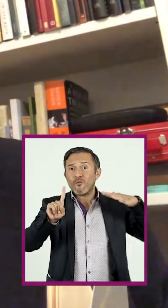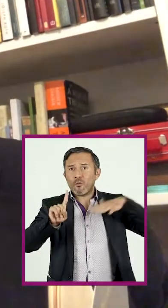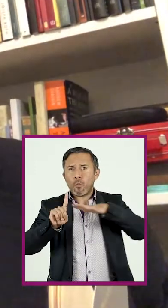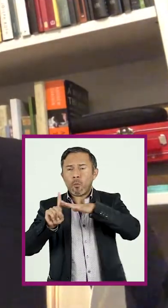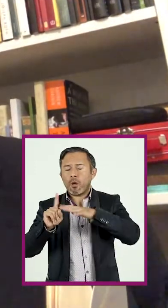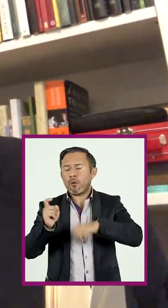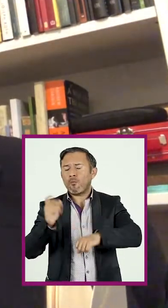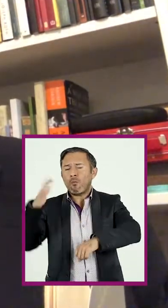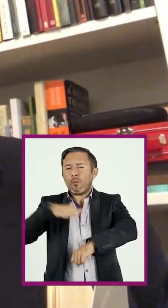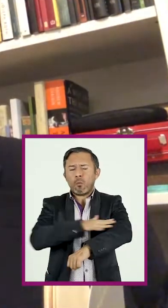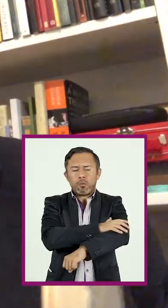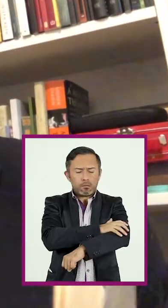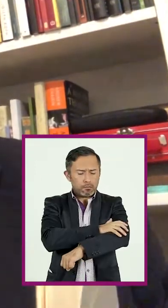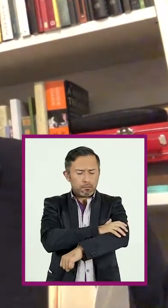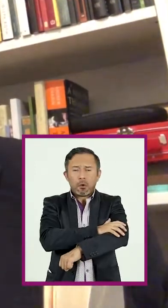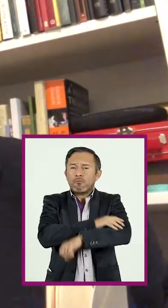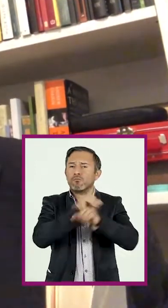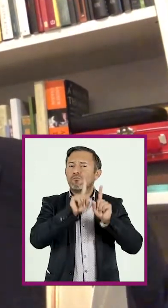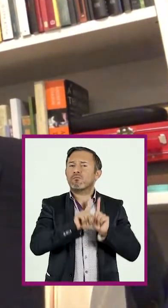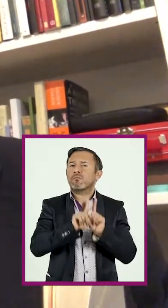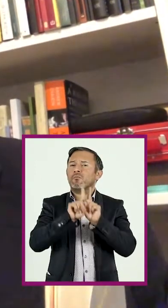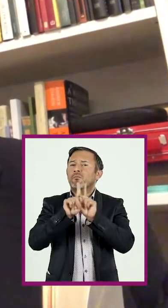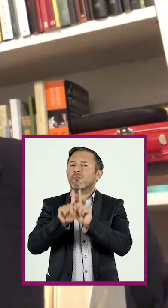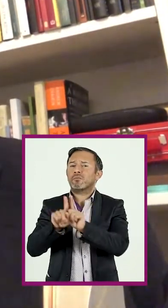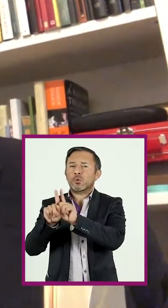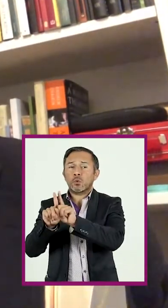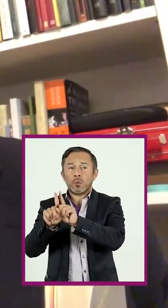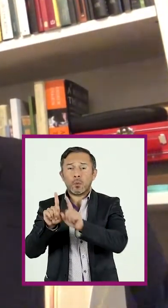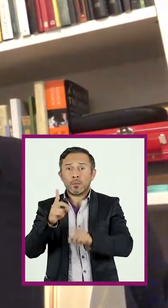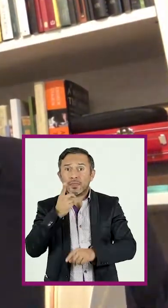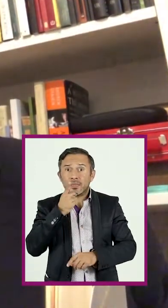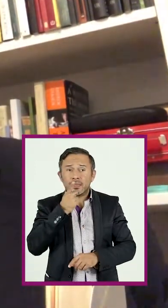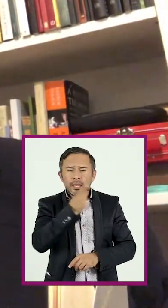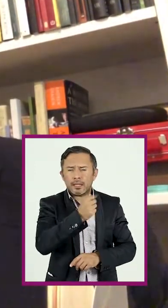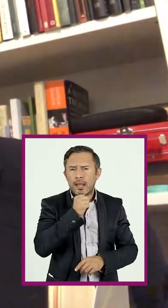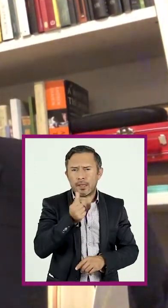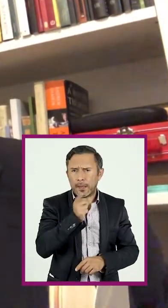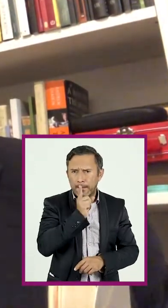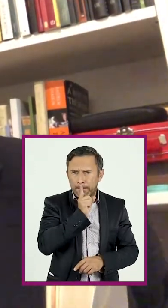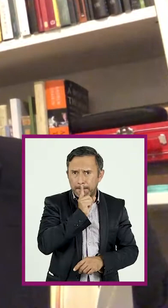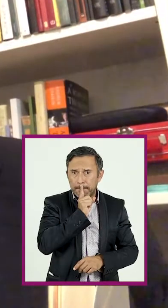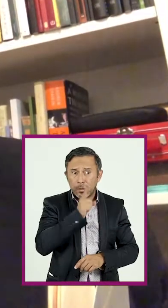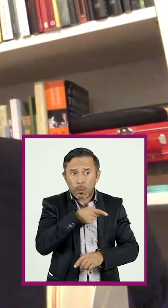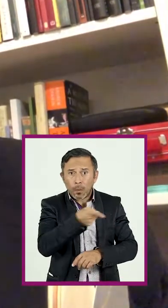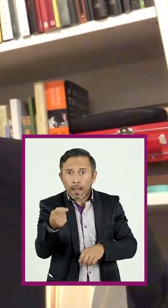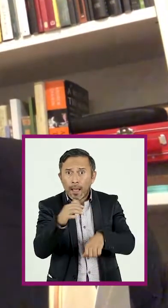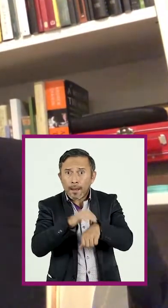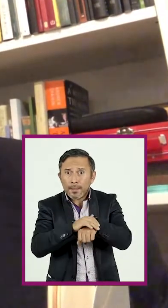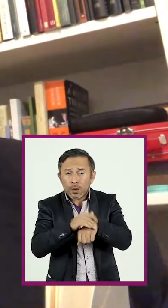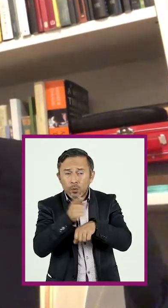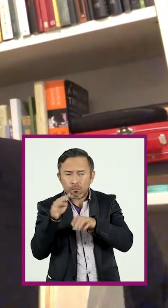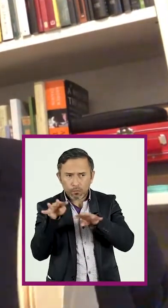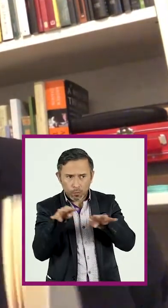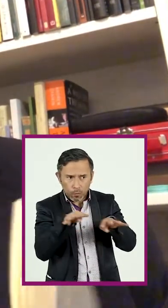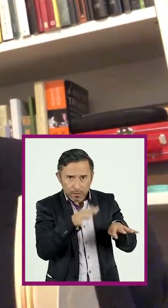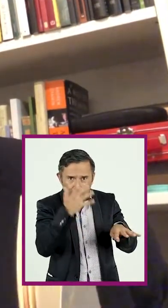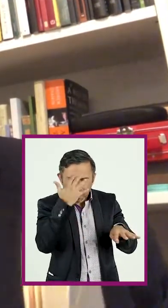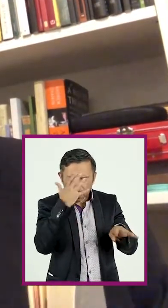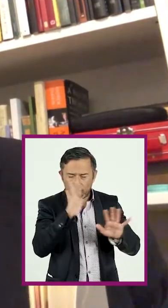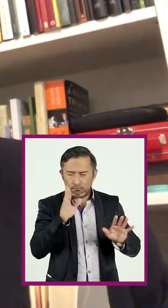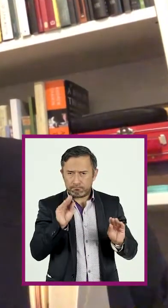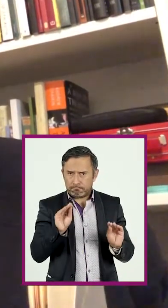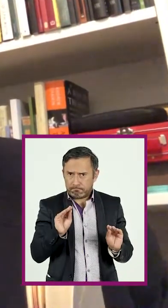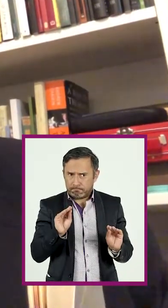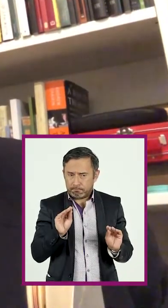saltando. No quise decirle nada porque me daba pena avergonzarla ante sus compañeras.